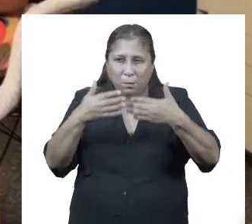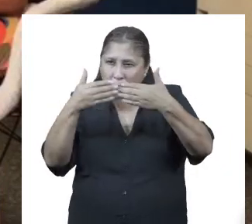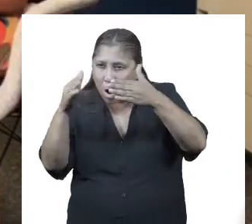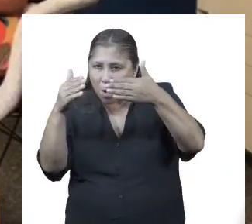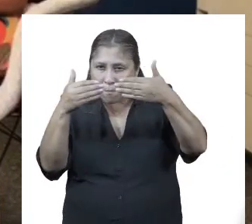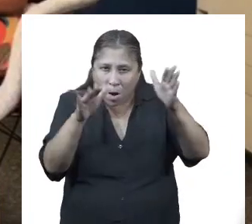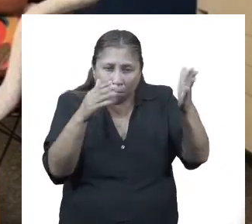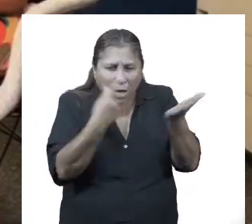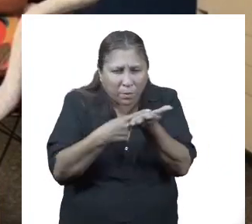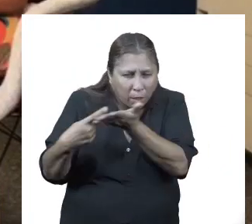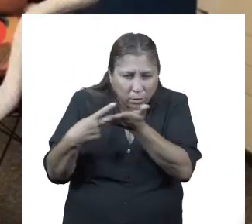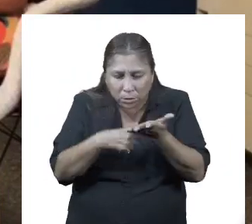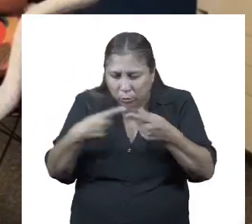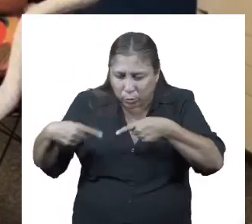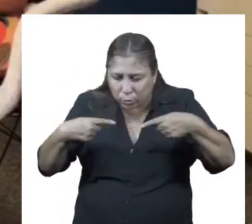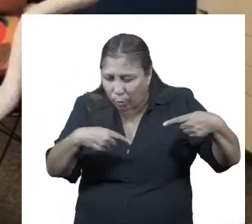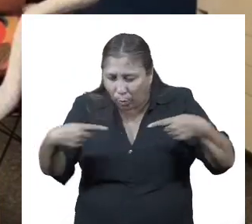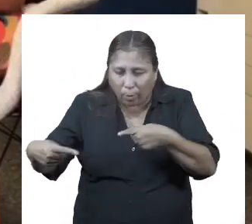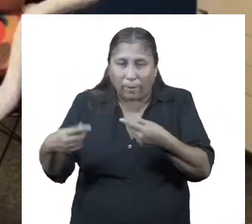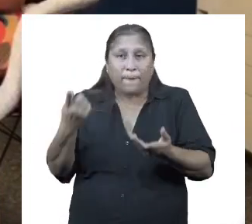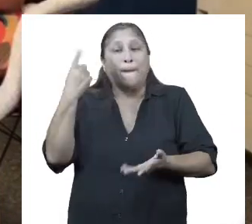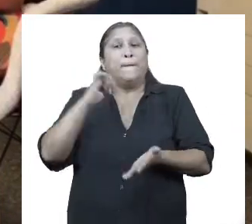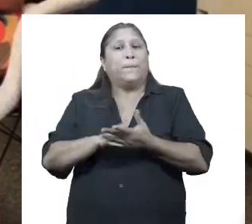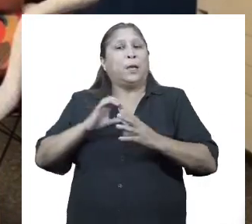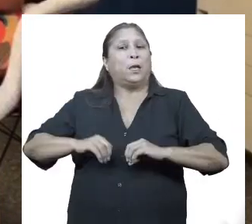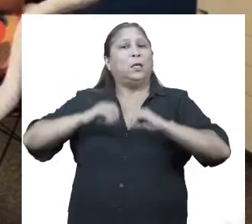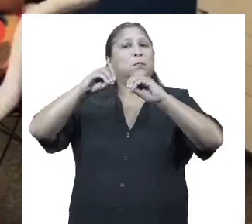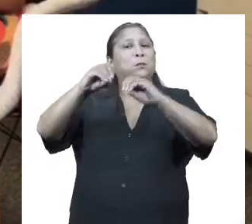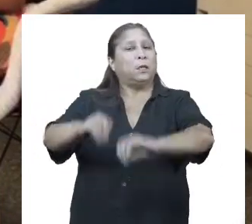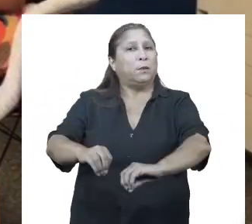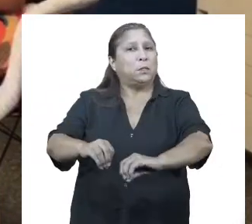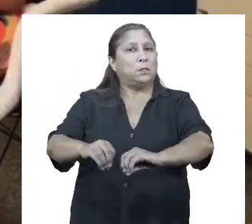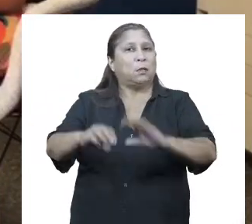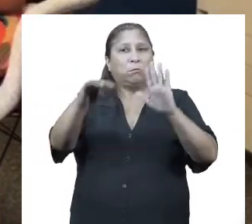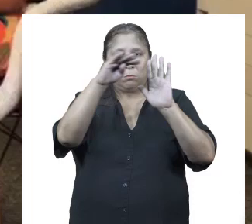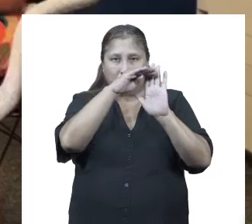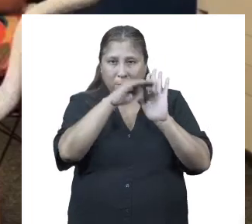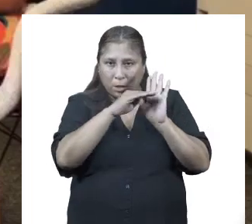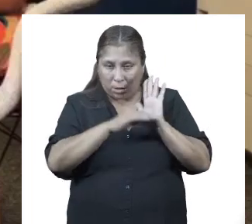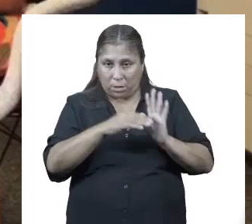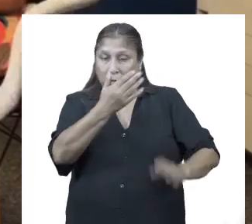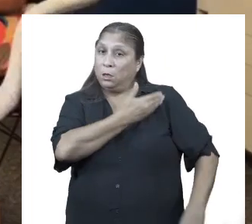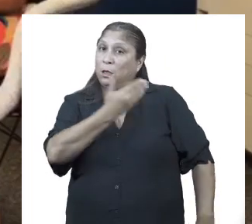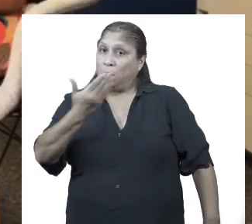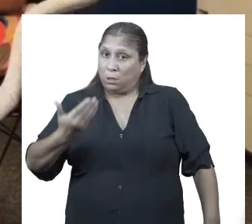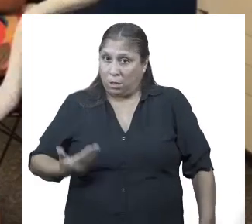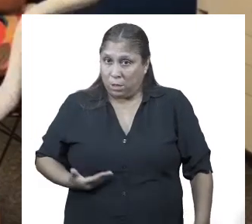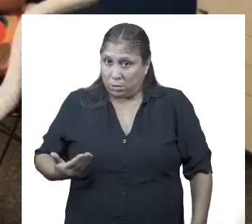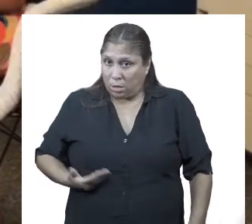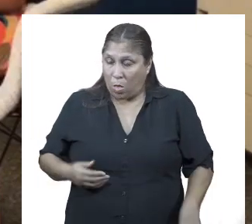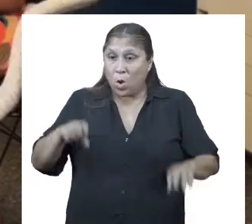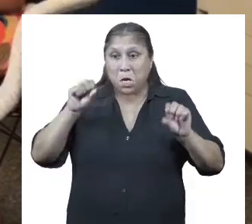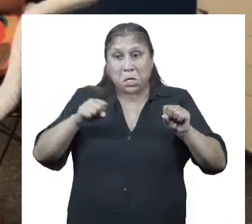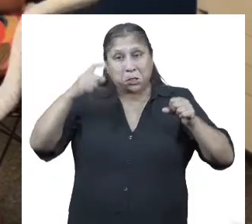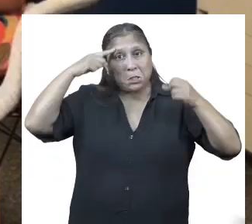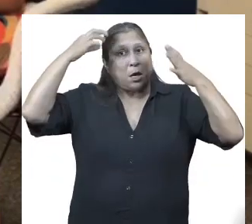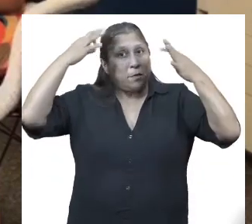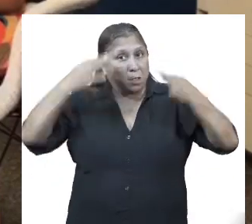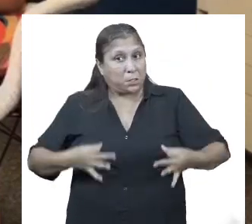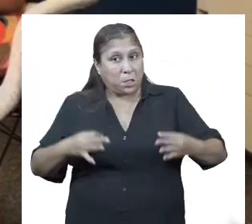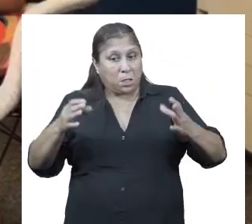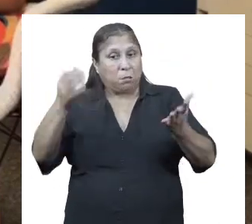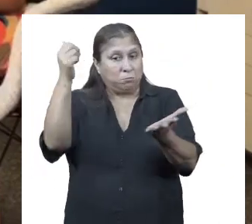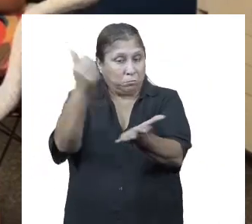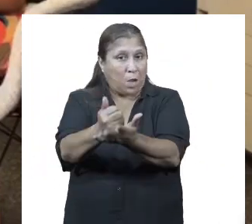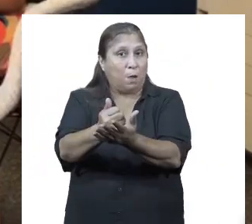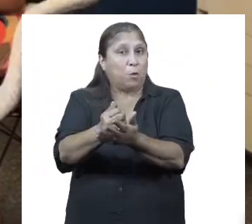más frentes de discusión, de debate, para establecer medidas por parte del Estado que, si es que decide